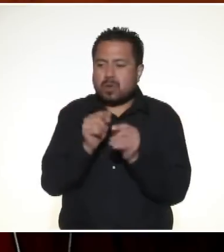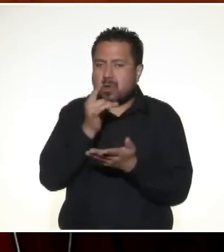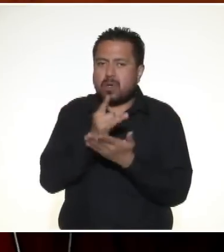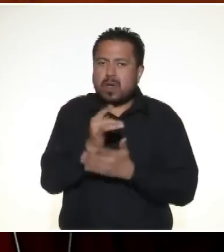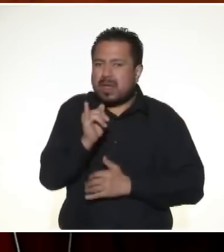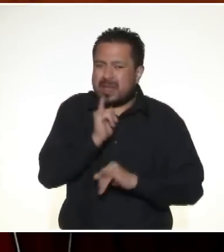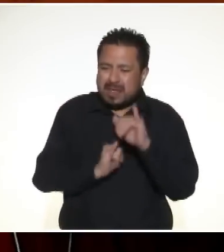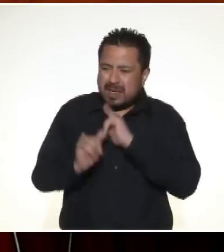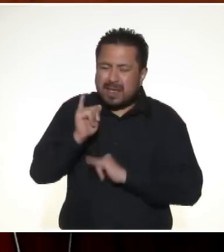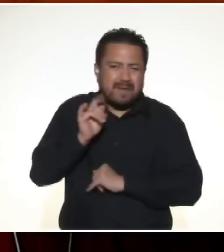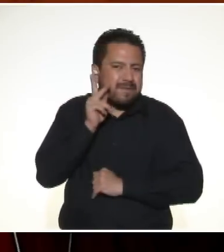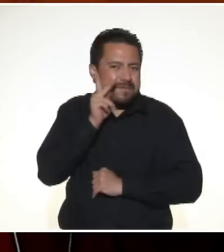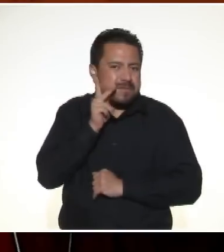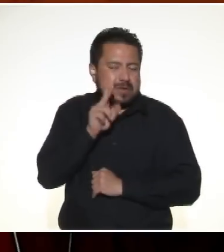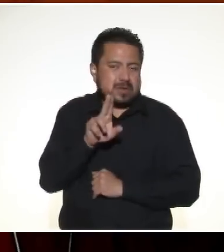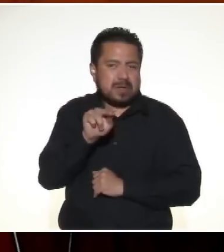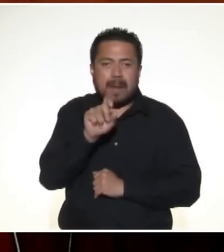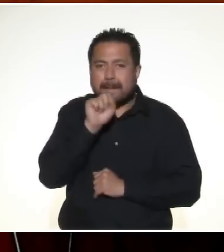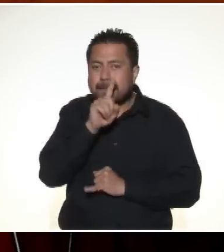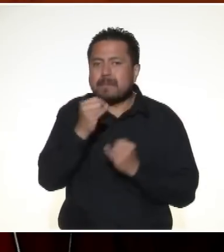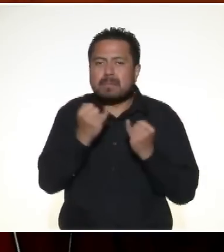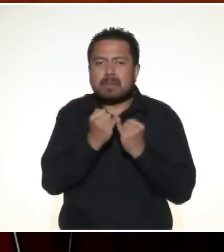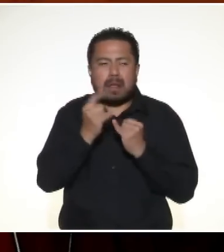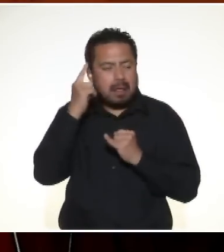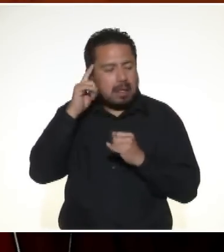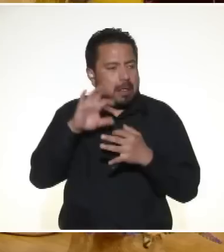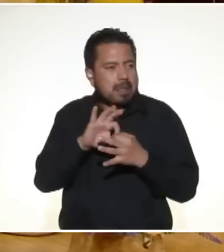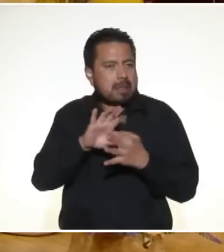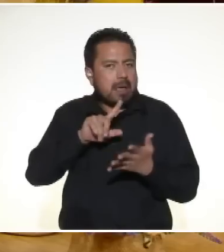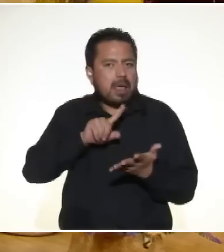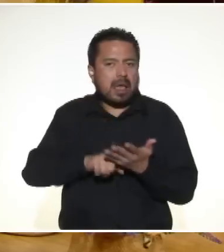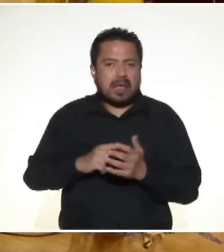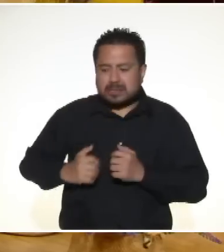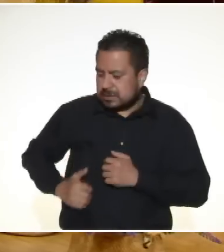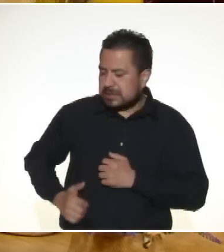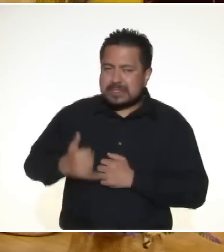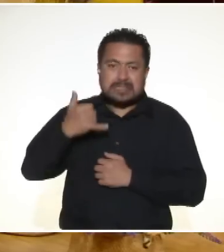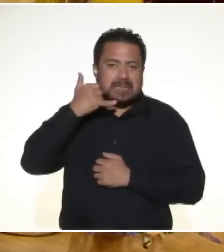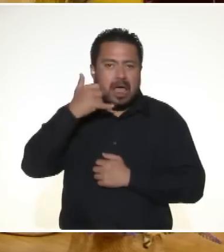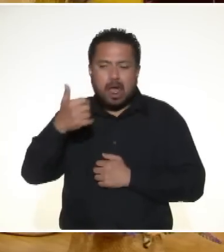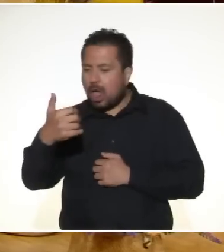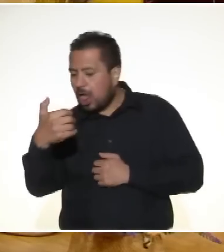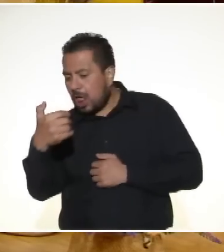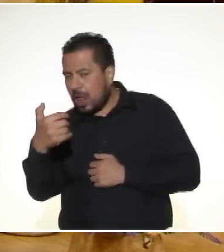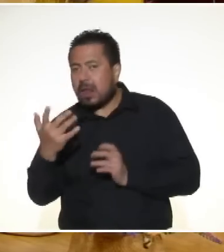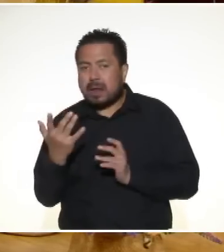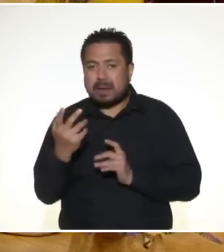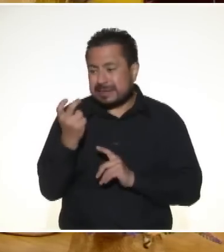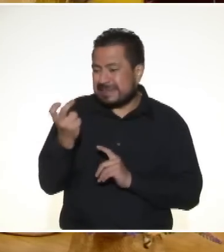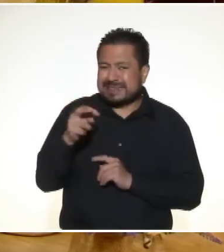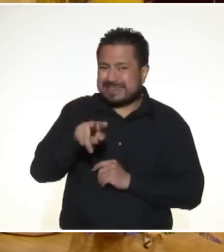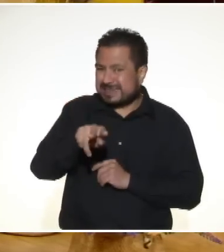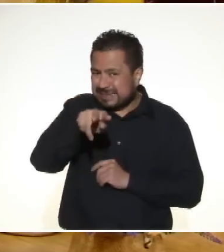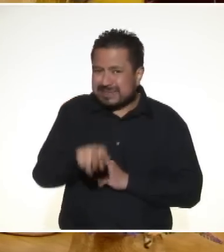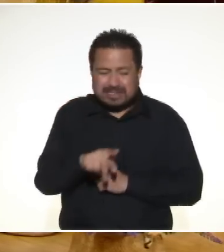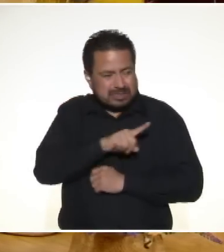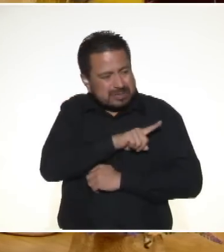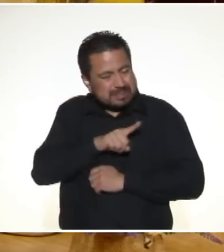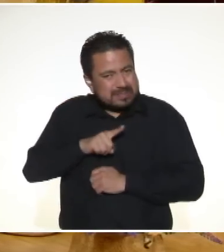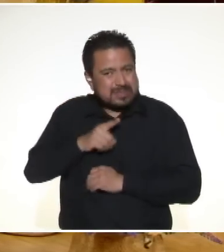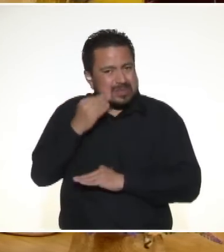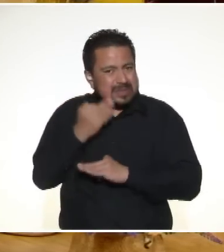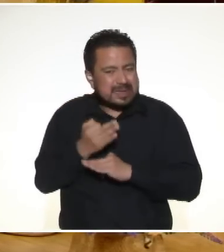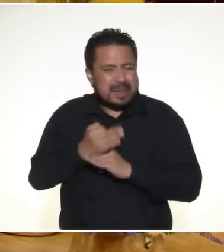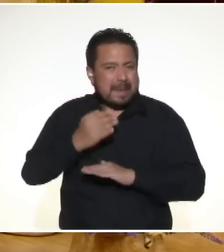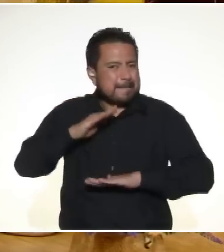de bebidas alcohólicas, sino las distracciones como el teléfono celular. Okay. Entonces, eso de verdad que hoy debemos tomarlo